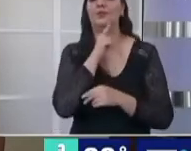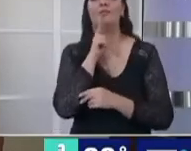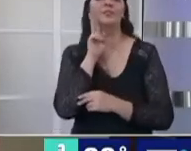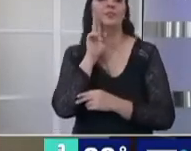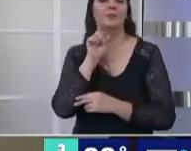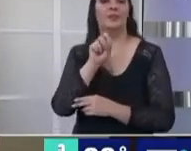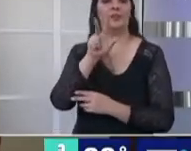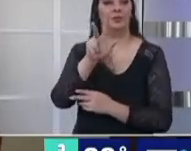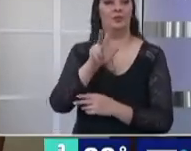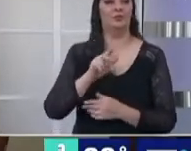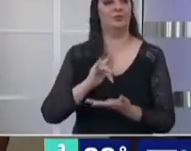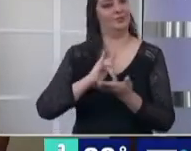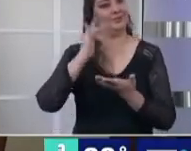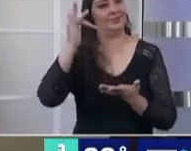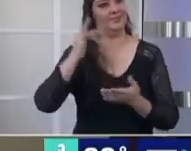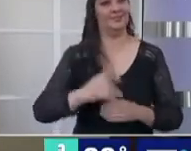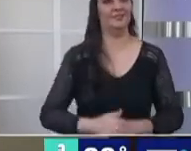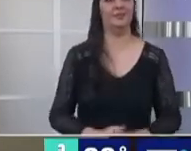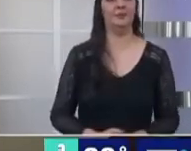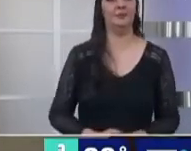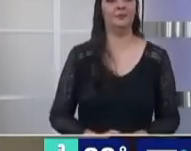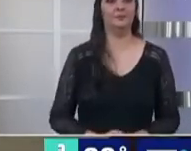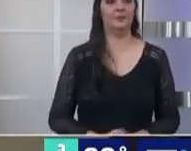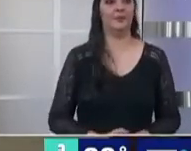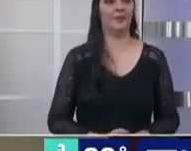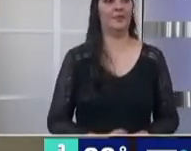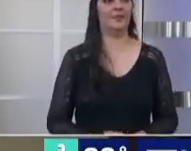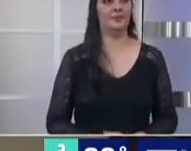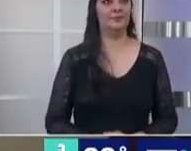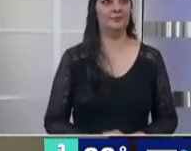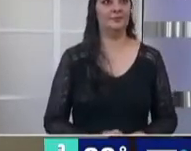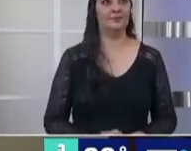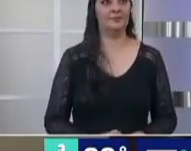Susana. Gracias. Un asiento. Ya me descanso.